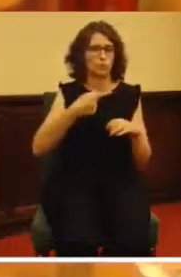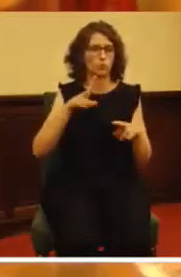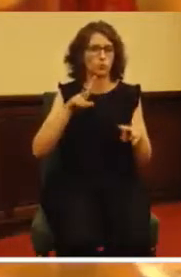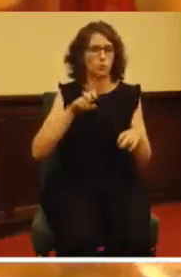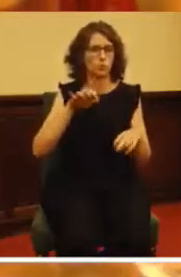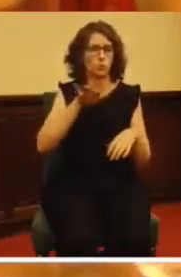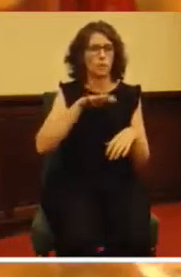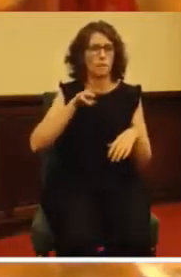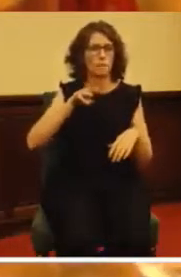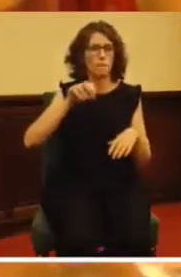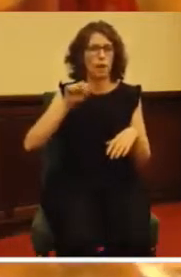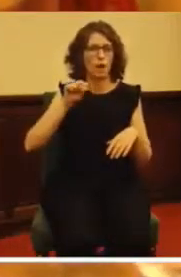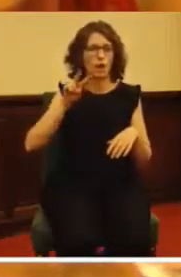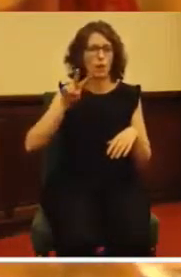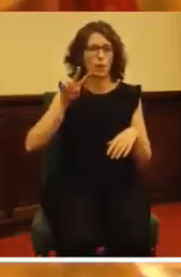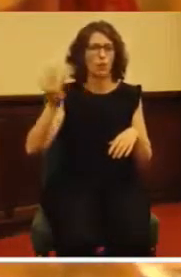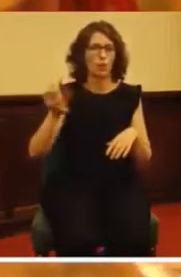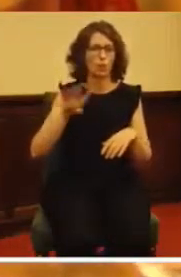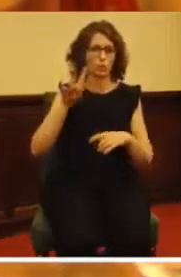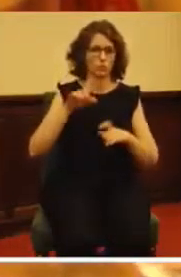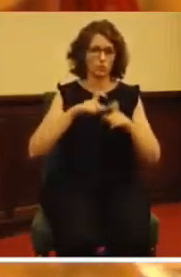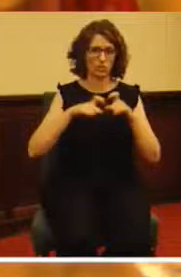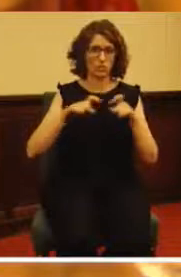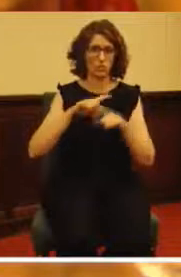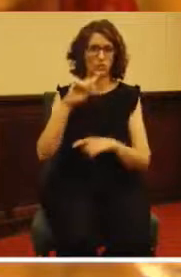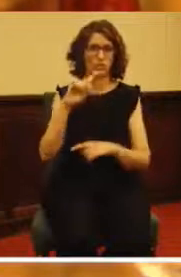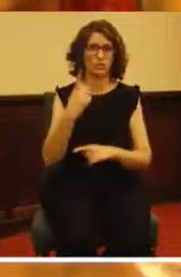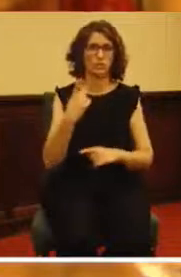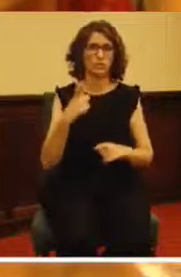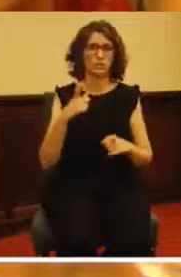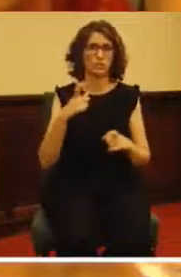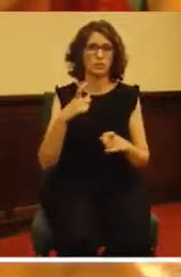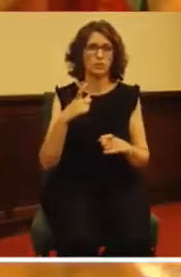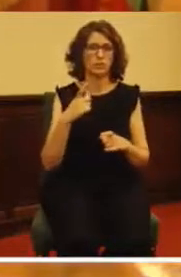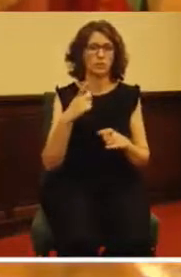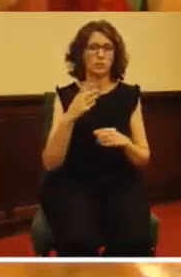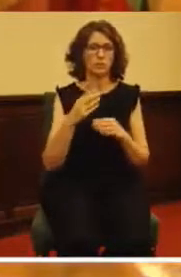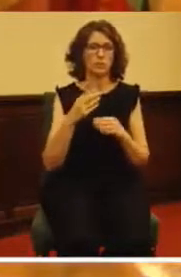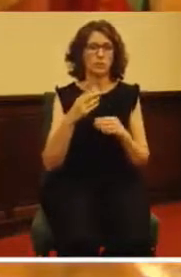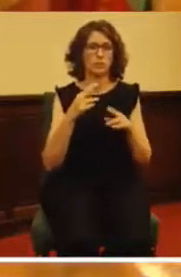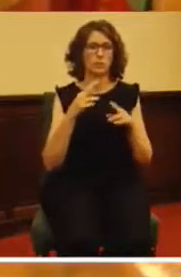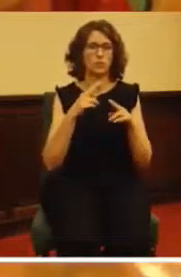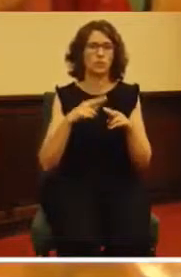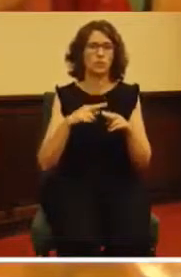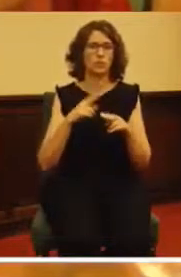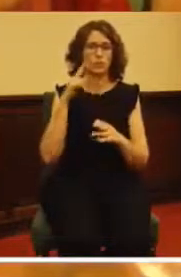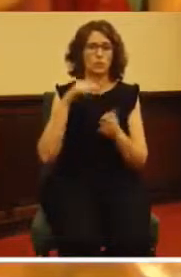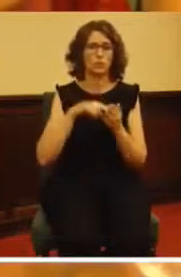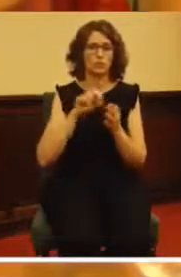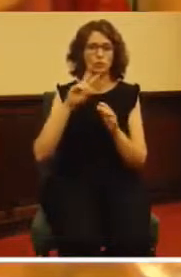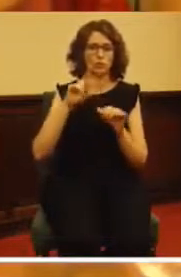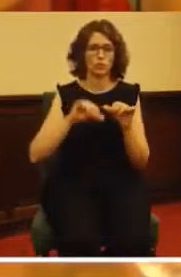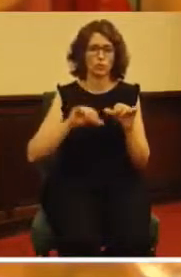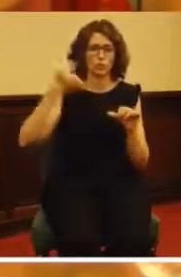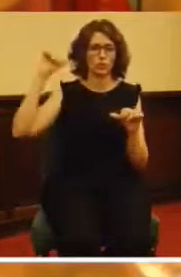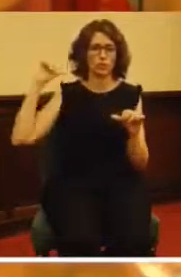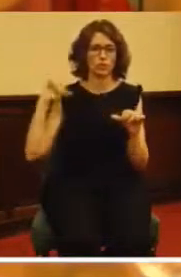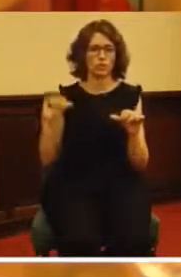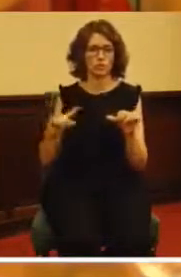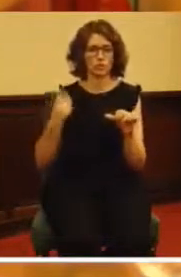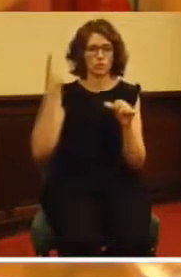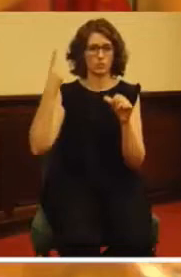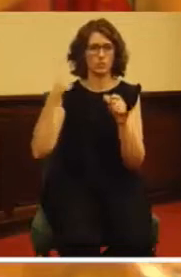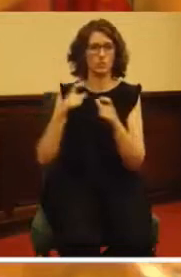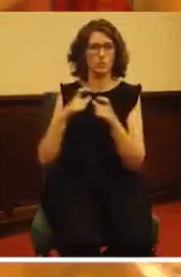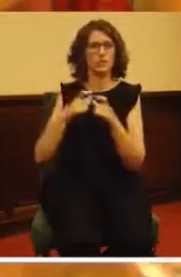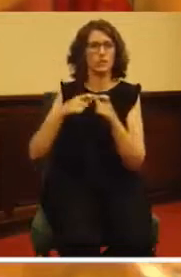Pau 4. El primer recibo del IBI, antes de que se hiciera la ponencia de valores del 2012, el primer recibo del IBI